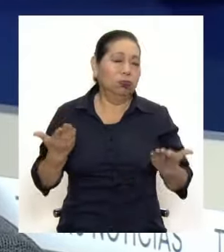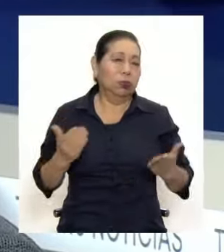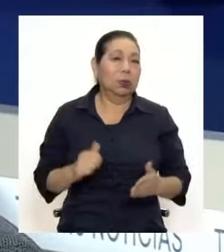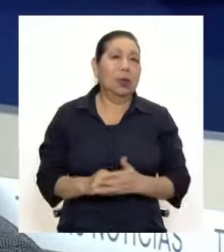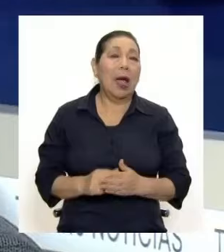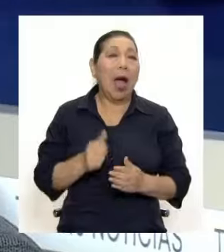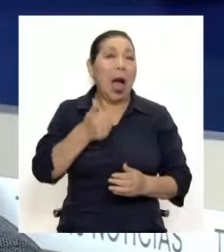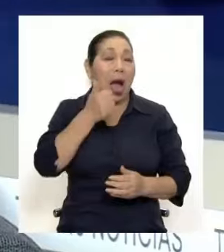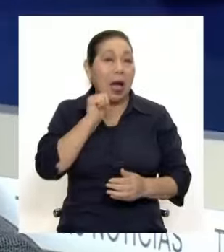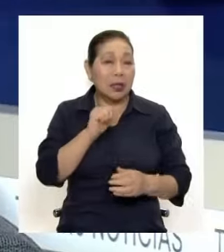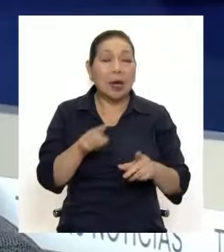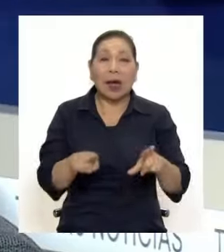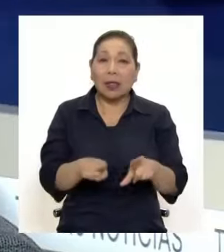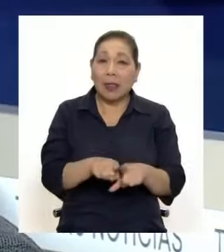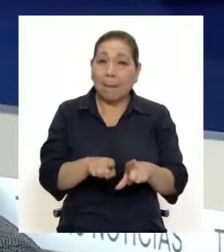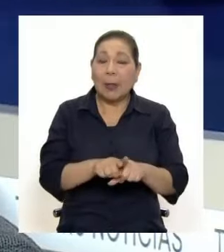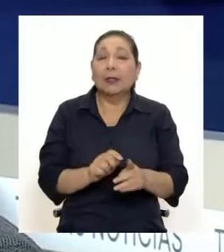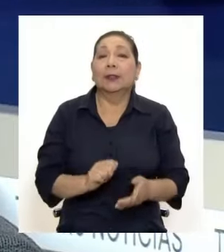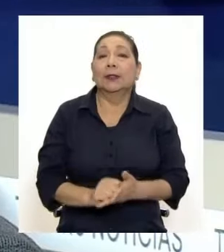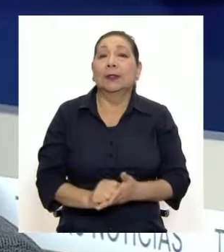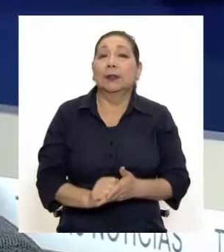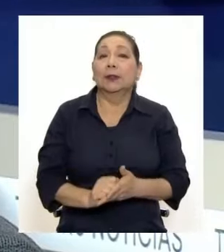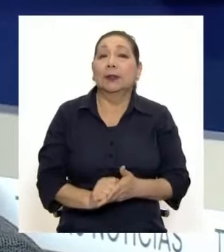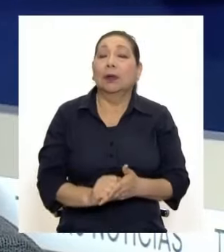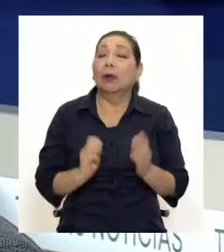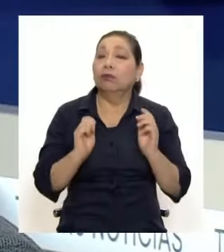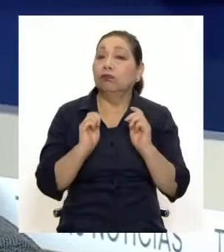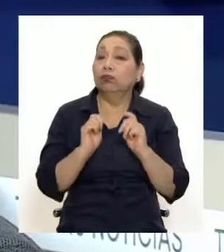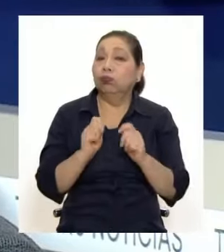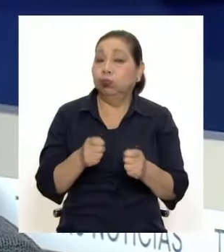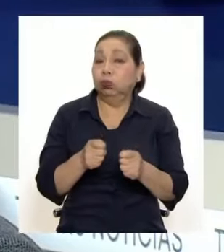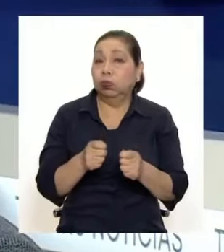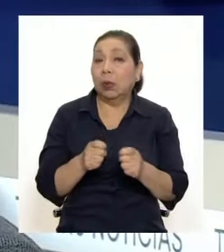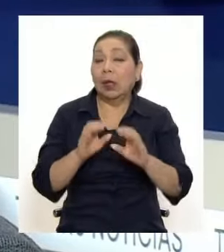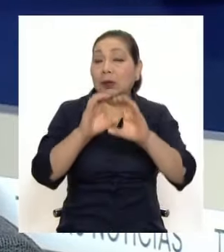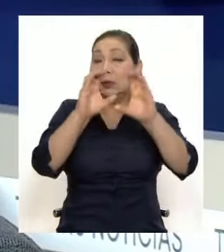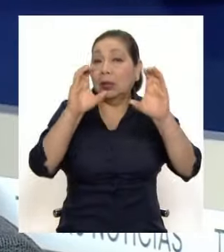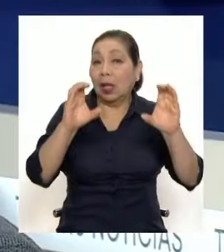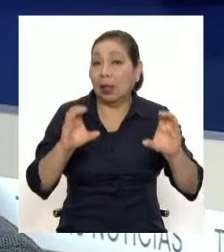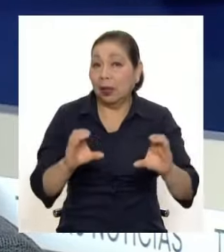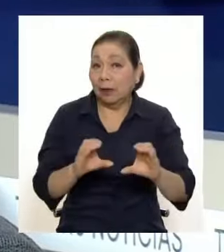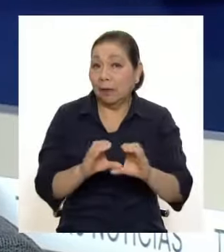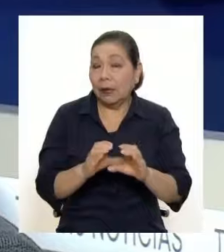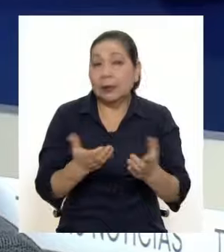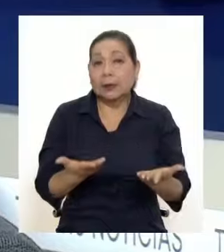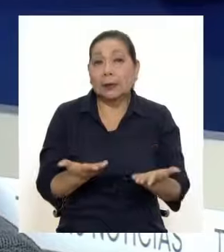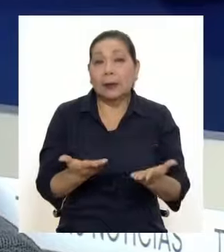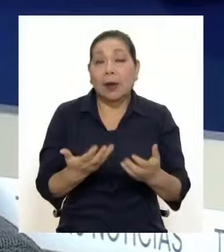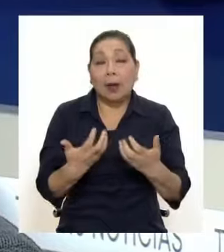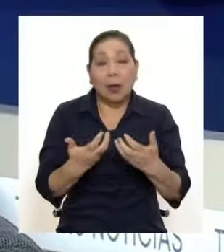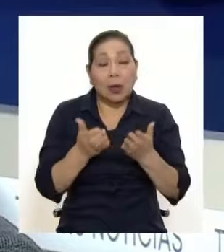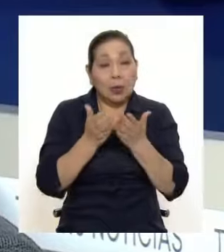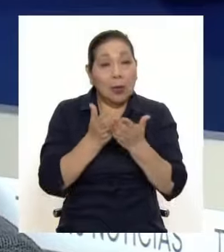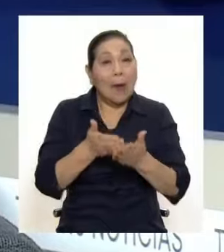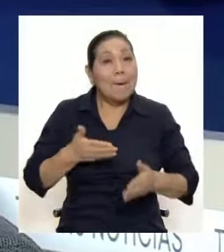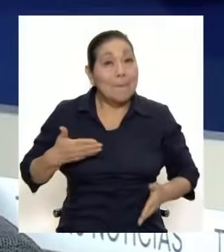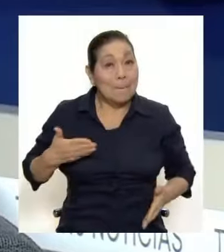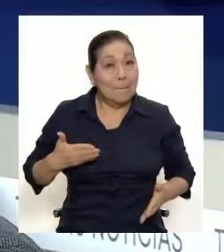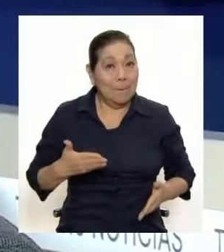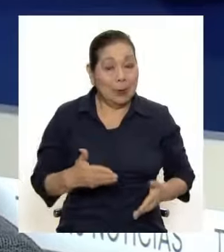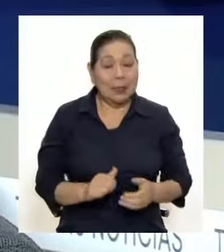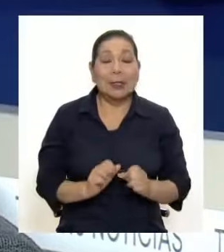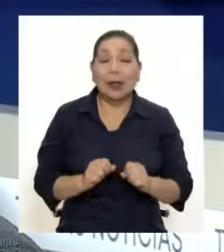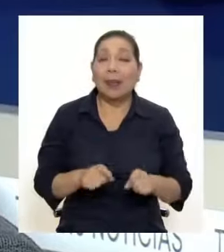y el día de ayer también se vienen entregando por ejemplo certificaciones a las embarcaciones pesqueras